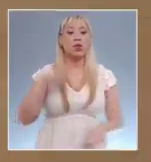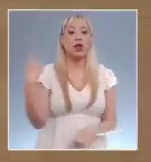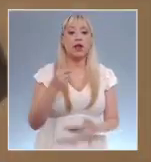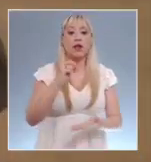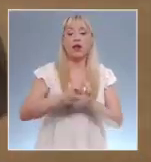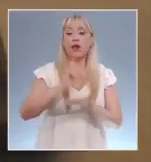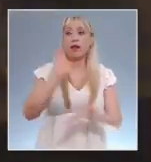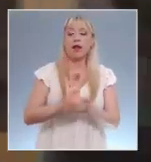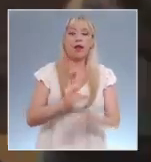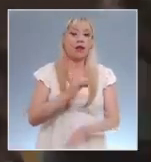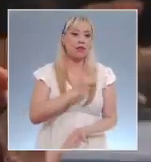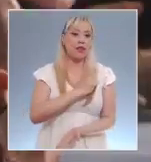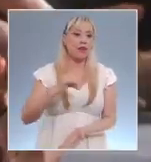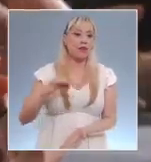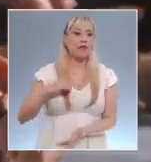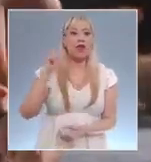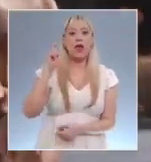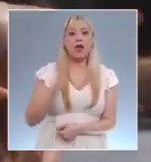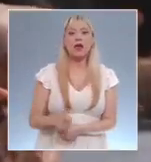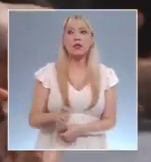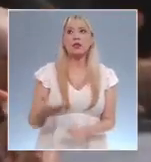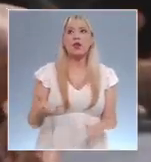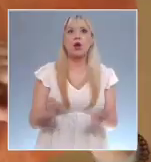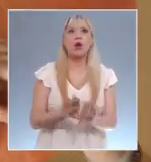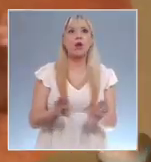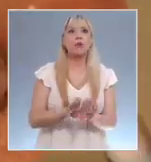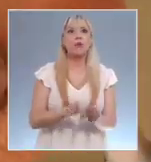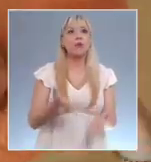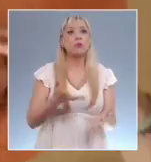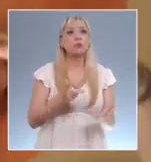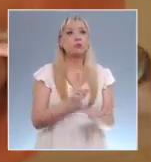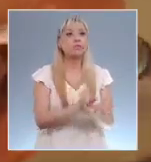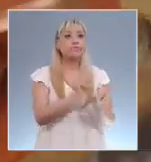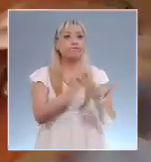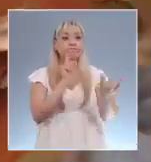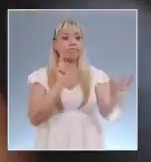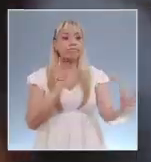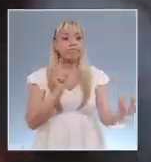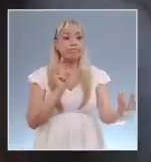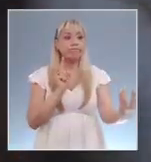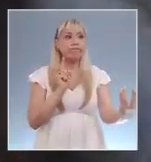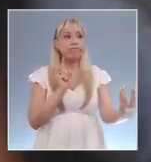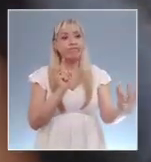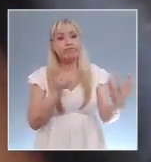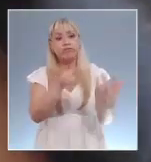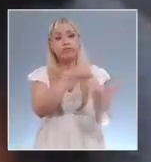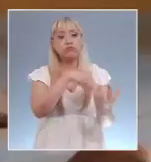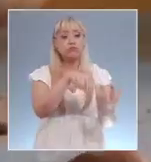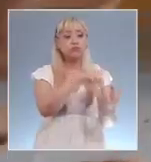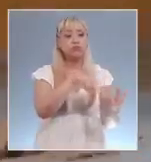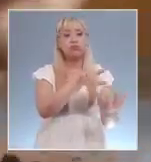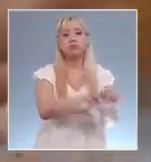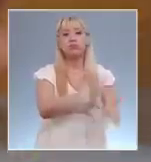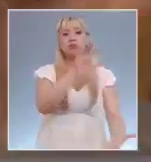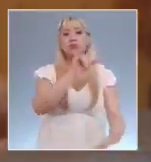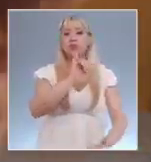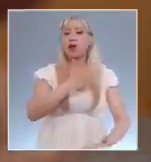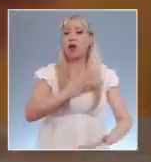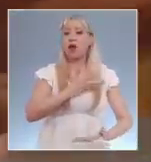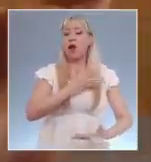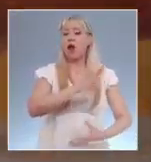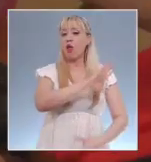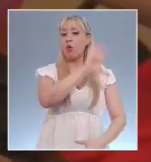diseñado para las mayorías. Señaló, por ejemplo, la falta de accesibilidad a edificios, a